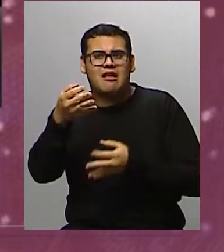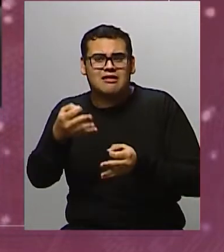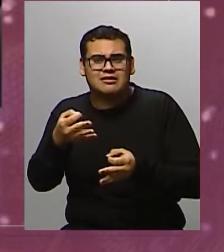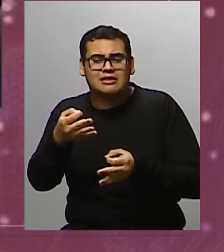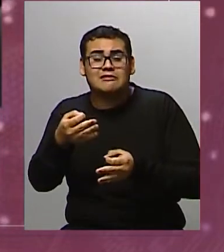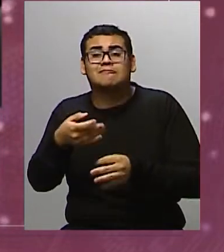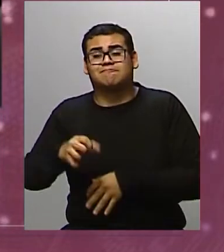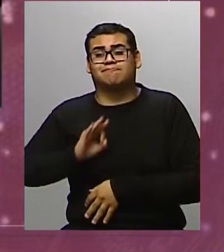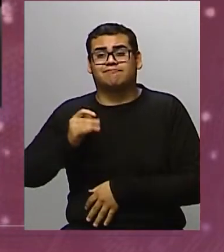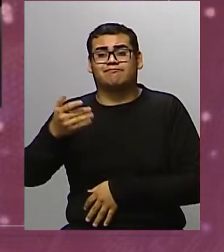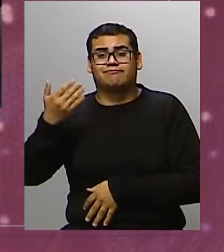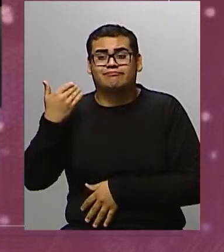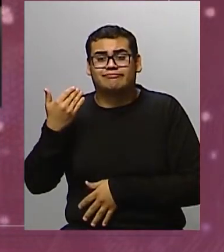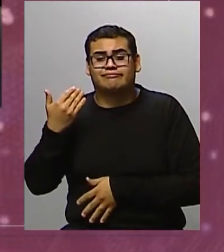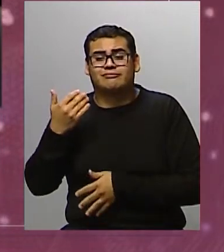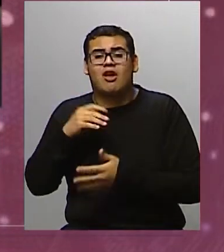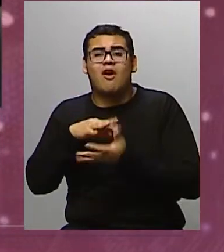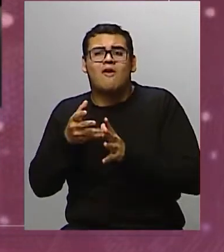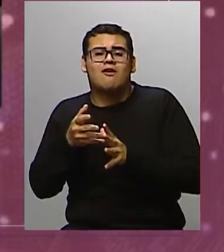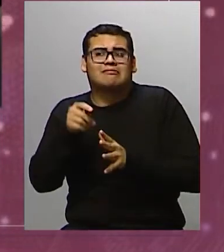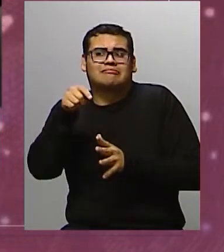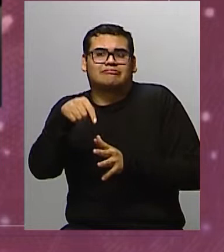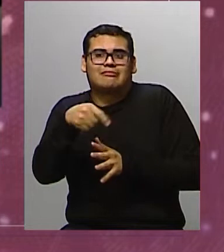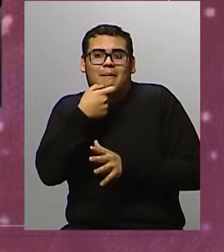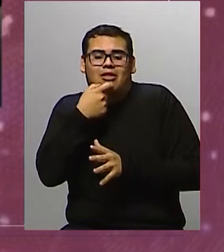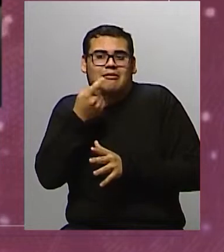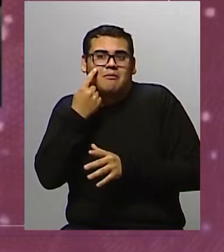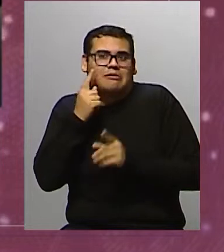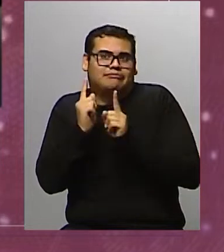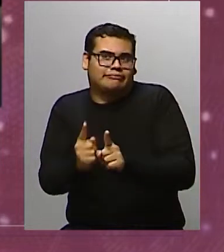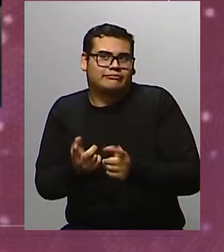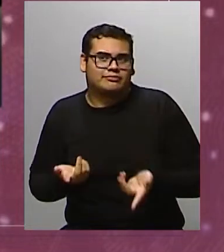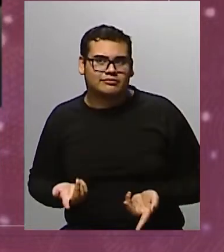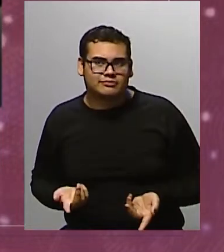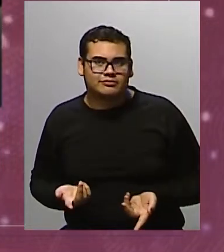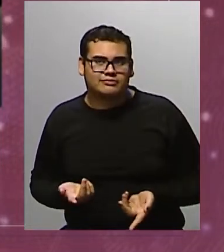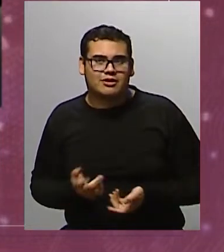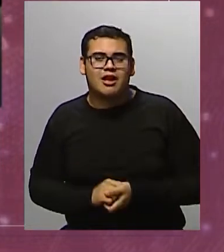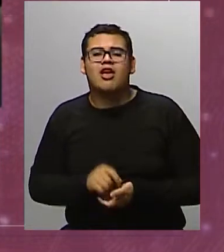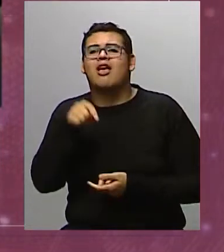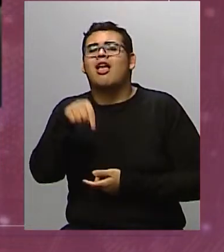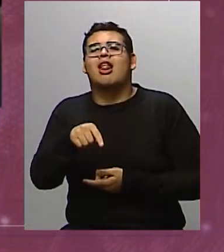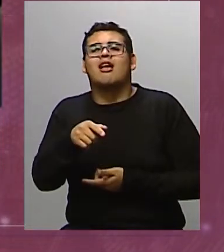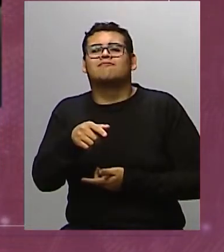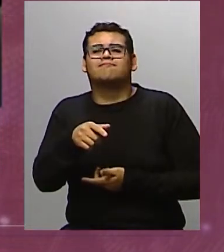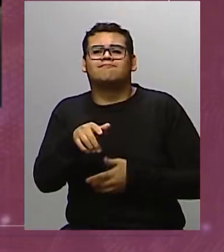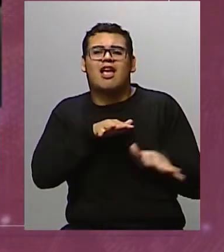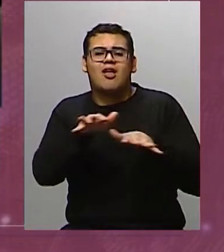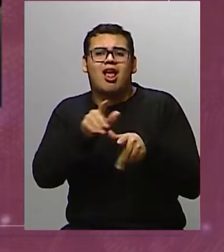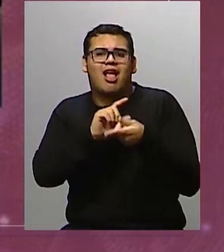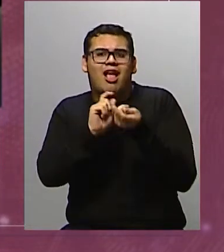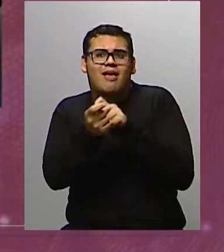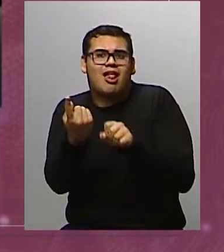tiempo ya es como se va a vivir en la provincia de Mendoza. Y me quiero quedar ahí porque digo, frente a esta situación que no cambia y que